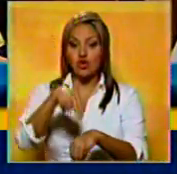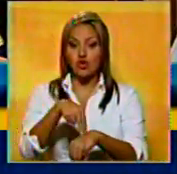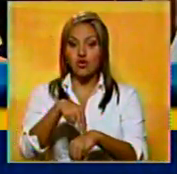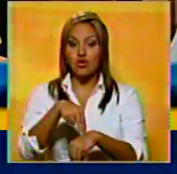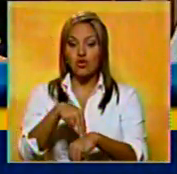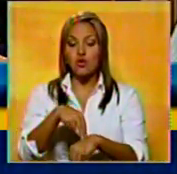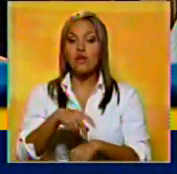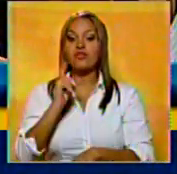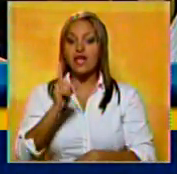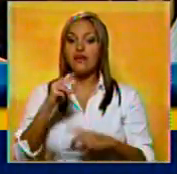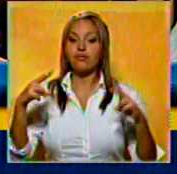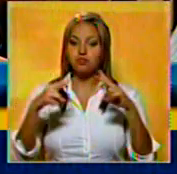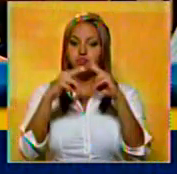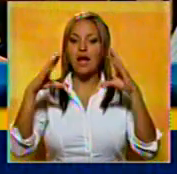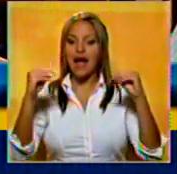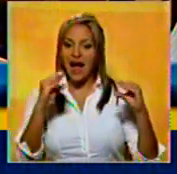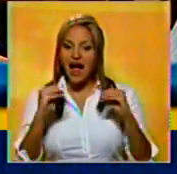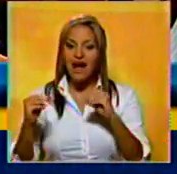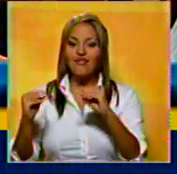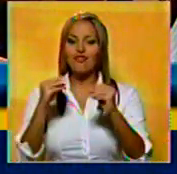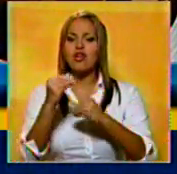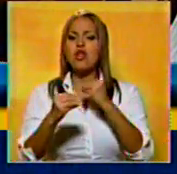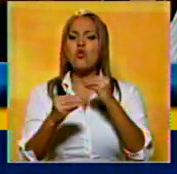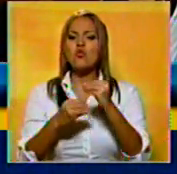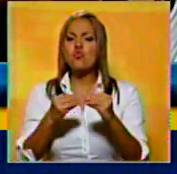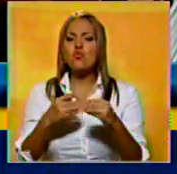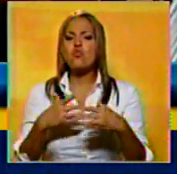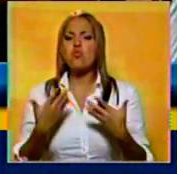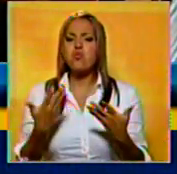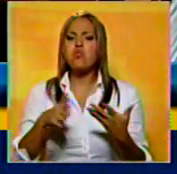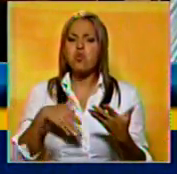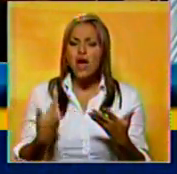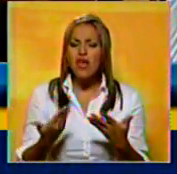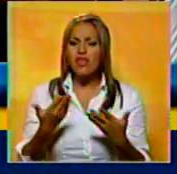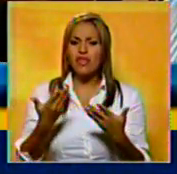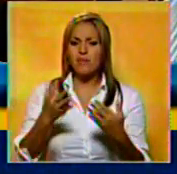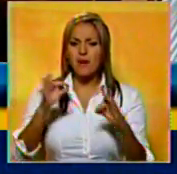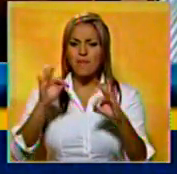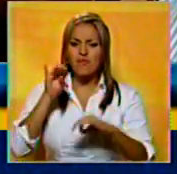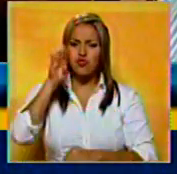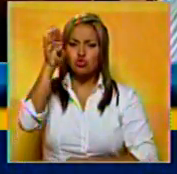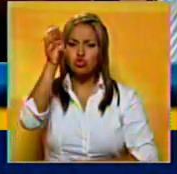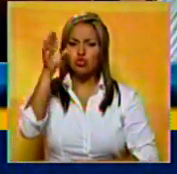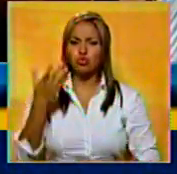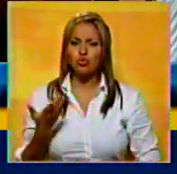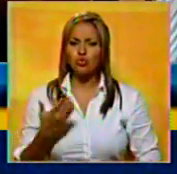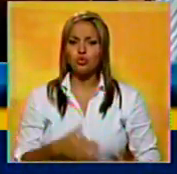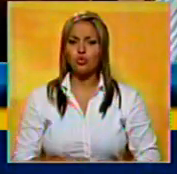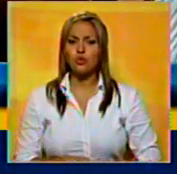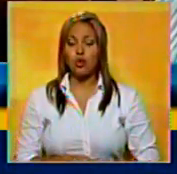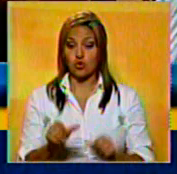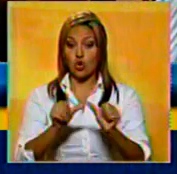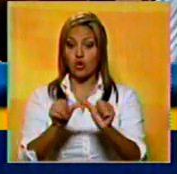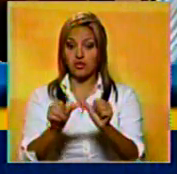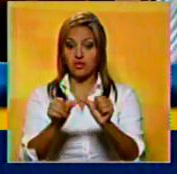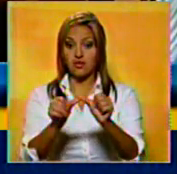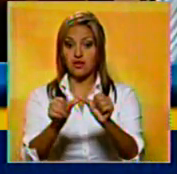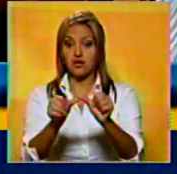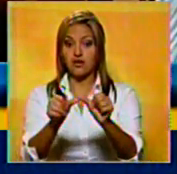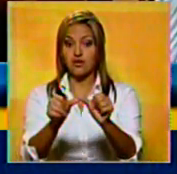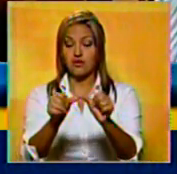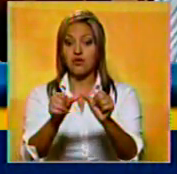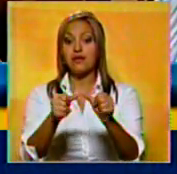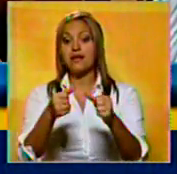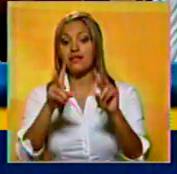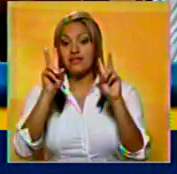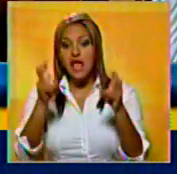encuentren, dialoguen, conversen sobre cuál puede ser la ruta de cara al futuro a seguir. Evidentemente, el tema de